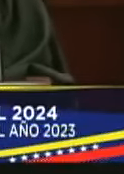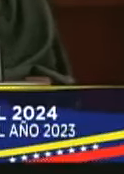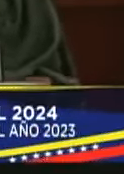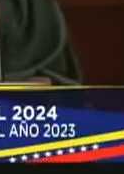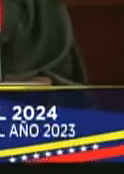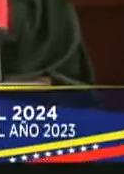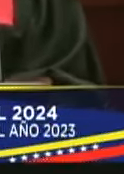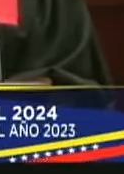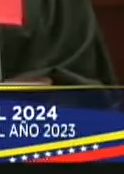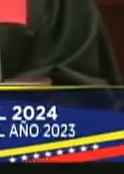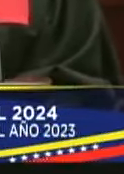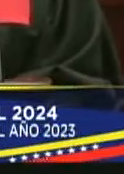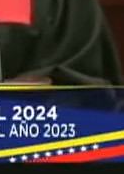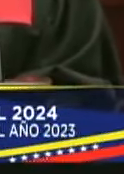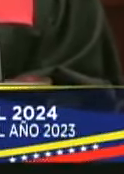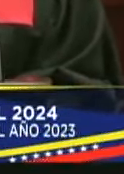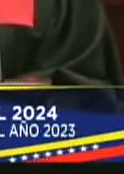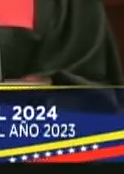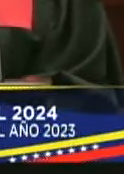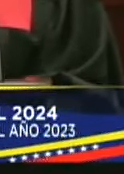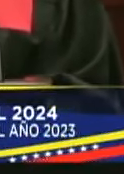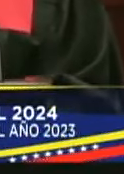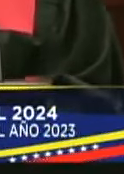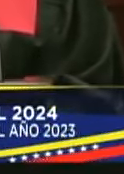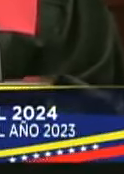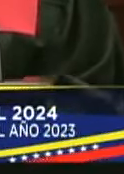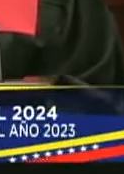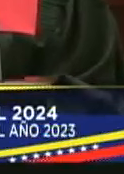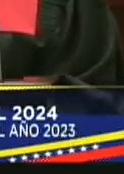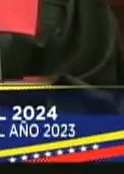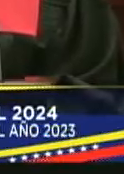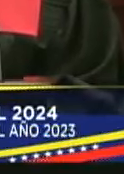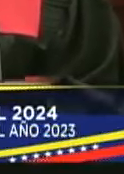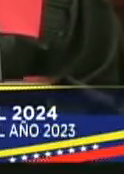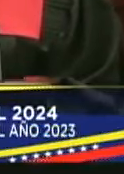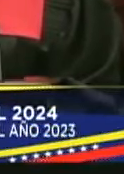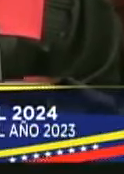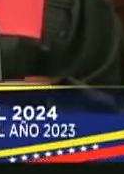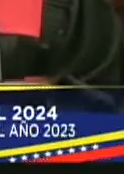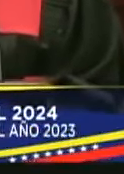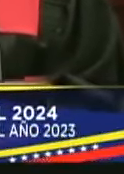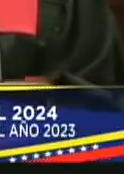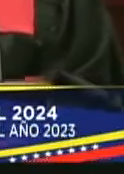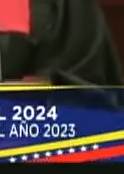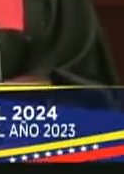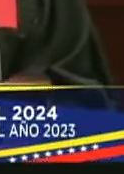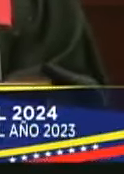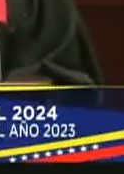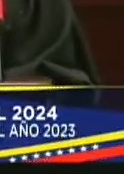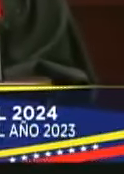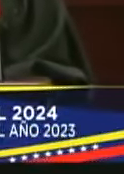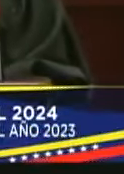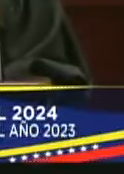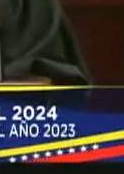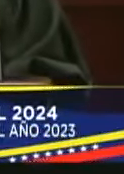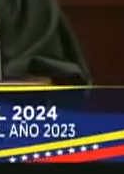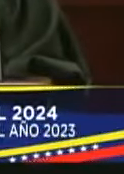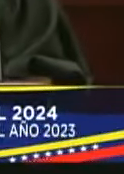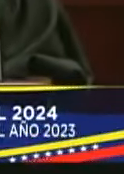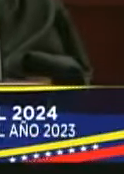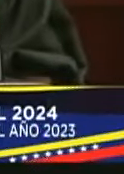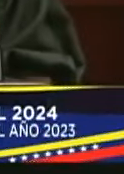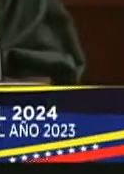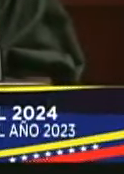por los Estados Unidos y se constituye la doctrina de la seguridad nacional. En este